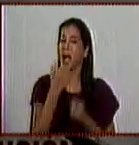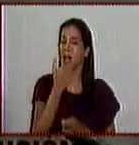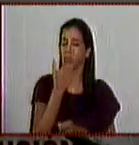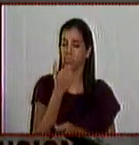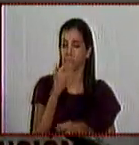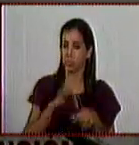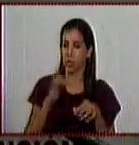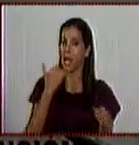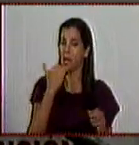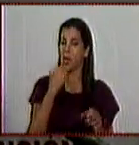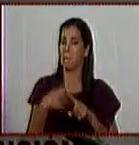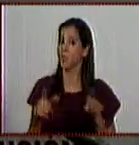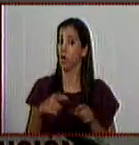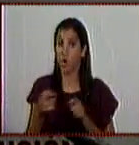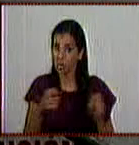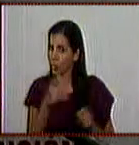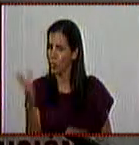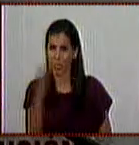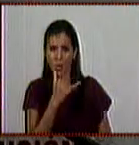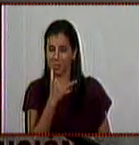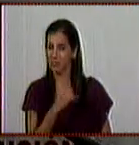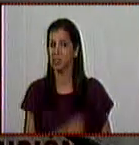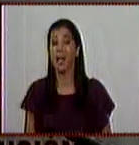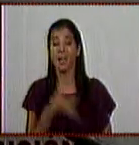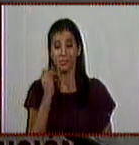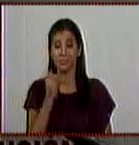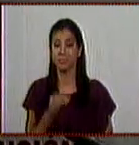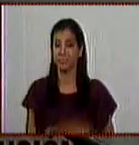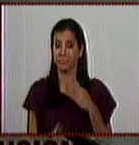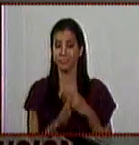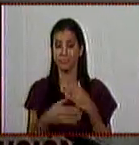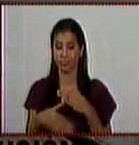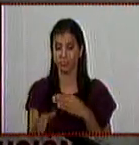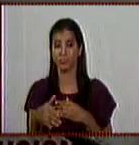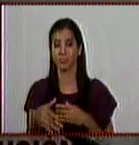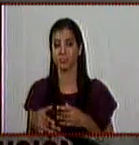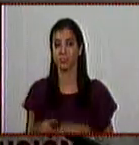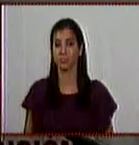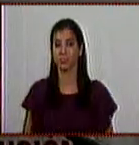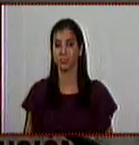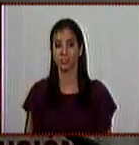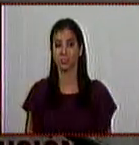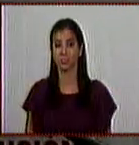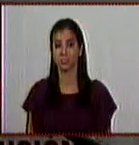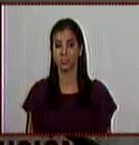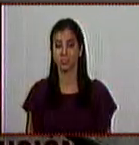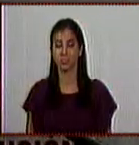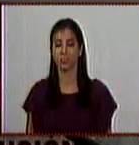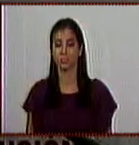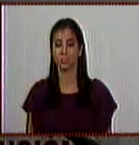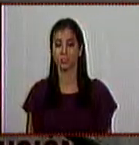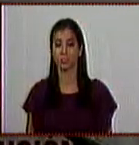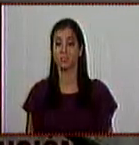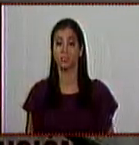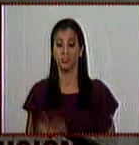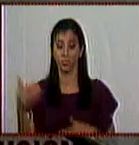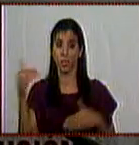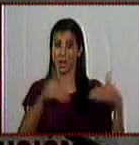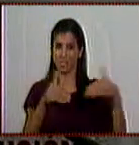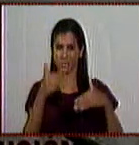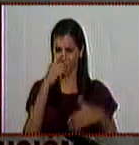está las grandes disputas que vienen de Cara a la próxima a la década que estamos entrando y de